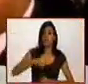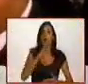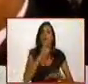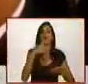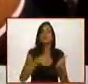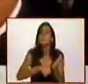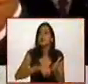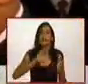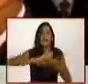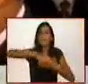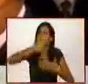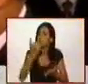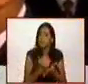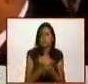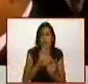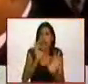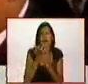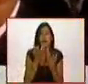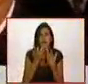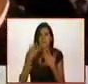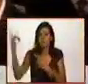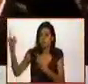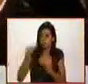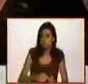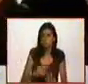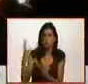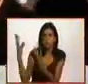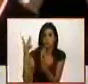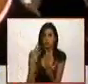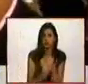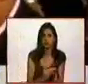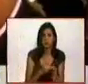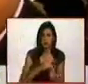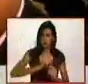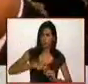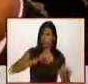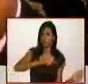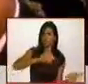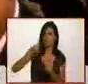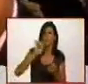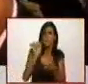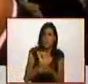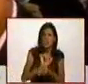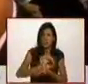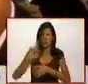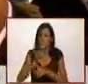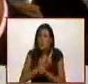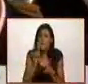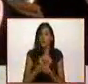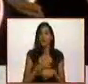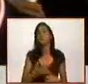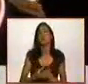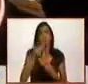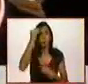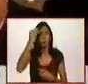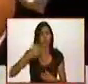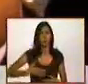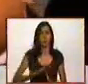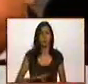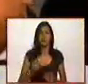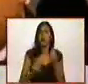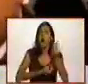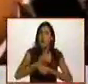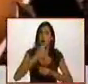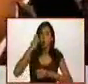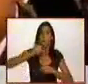documentos, niños, mujeres, ¿quién puede pensar que nosotros lo vamos a llevar a prisión? ¿Tú puedes pensar eso? ¿Y cómo